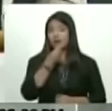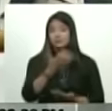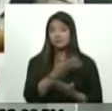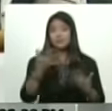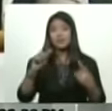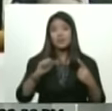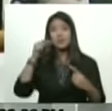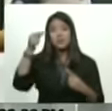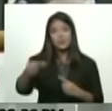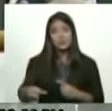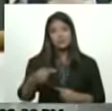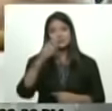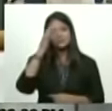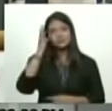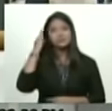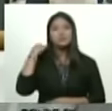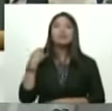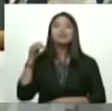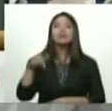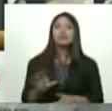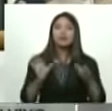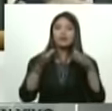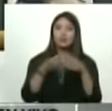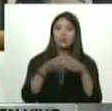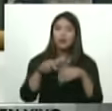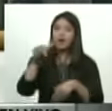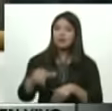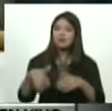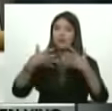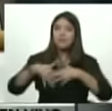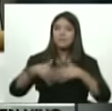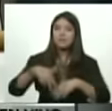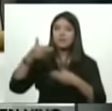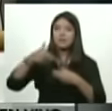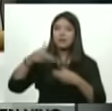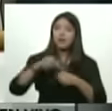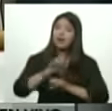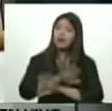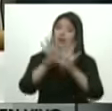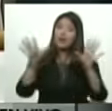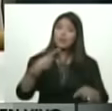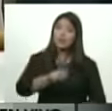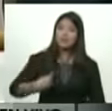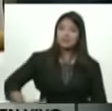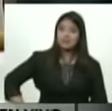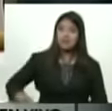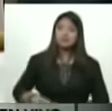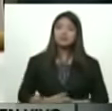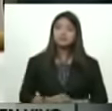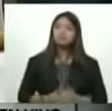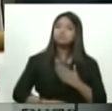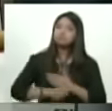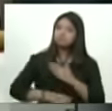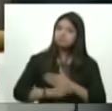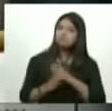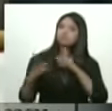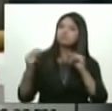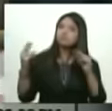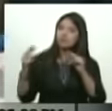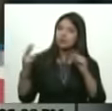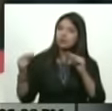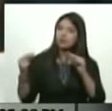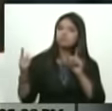después de esta reunión que se realizó aquí en PDVSA La Campiña, y que por supuesto el primer mandatario nacional todavía sostiene ese